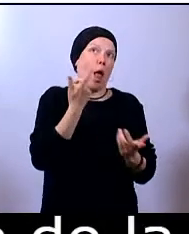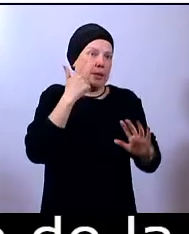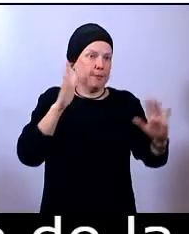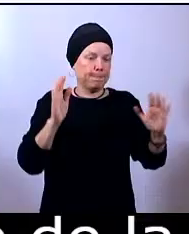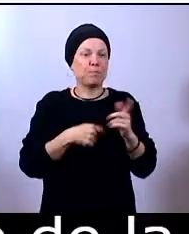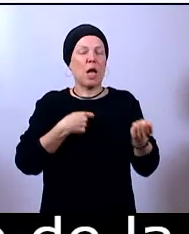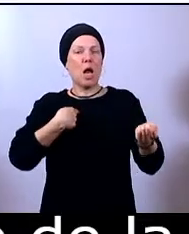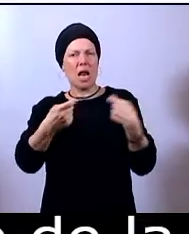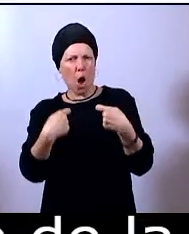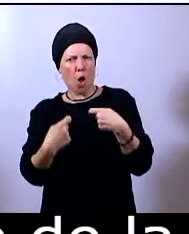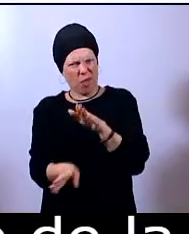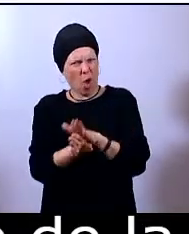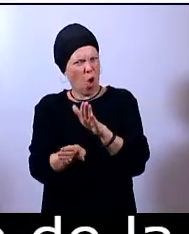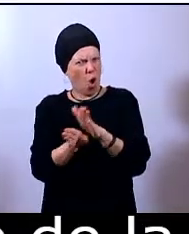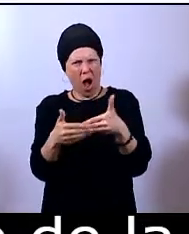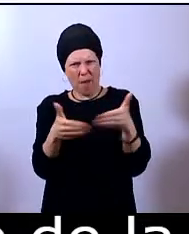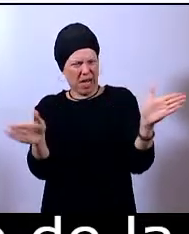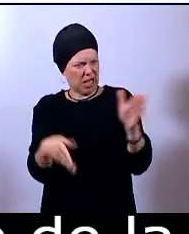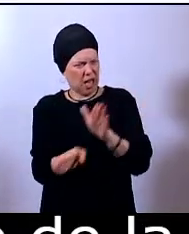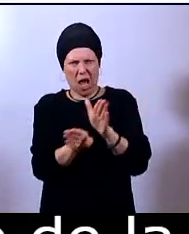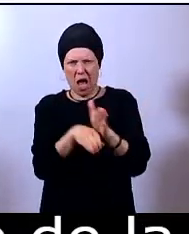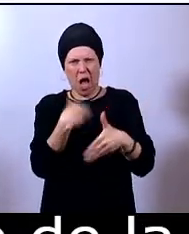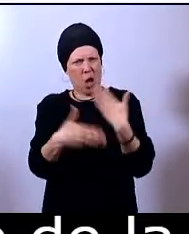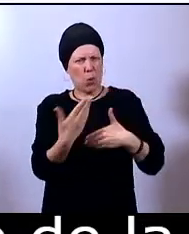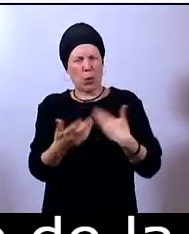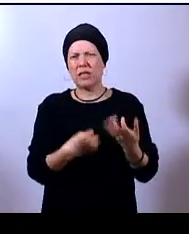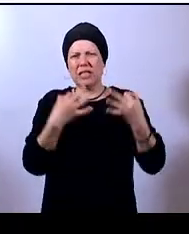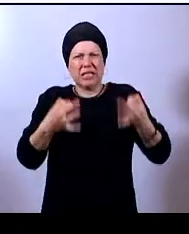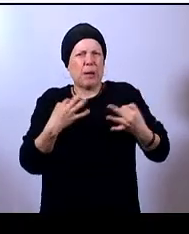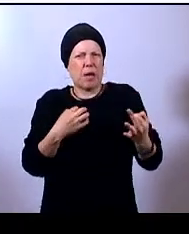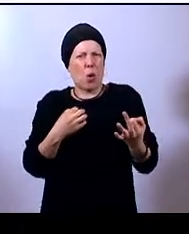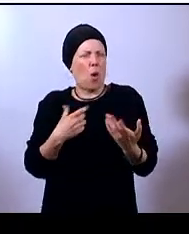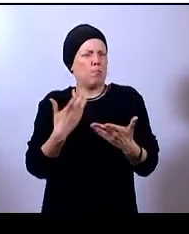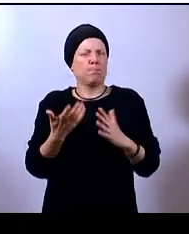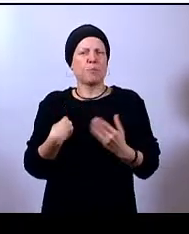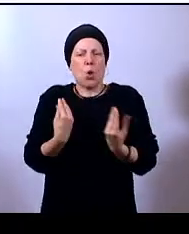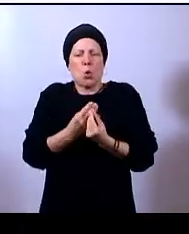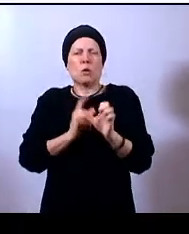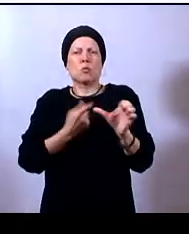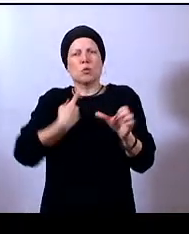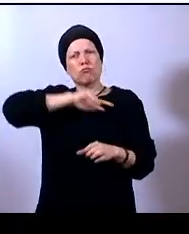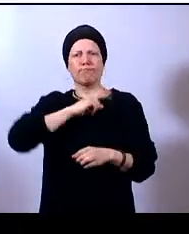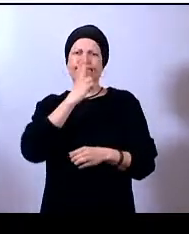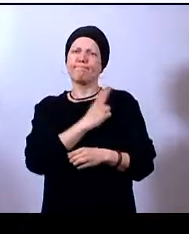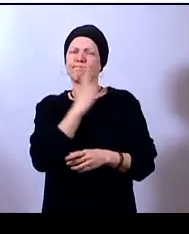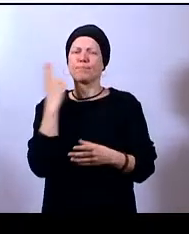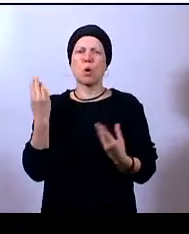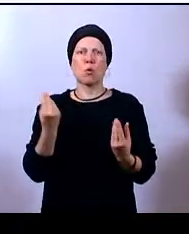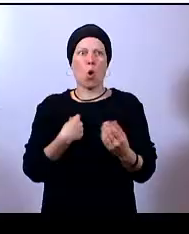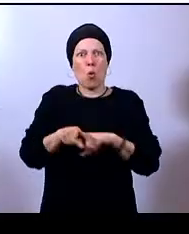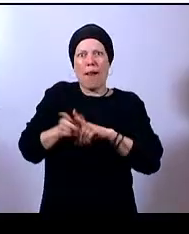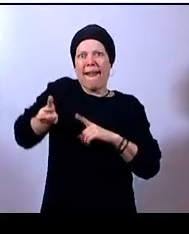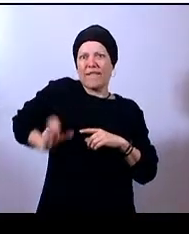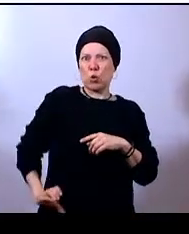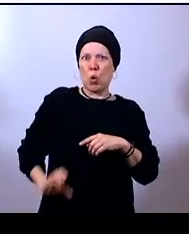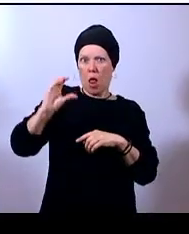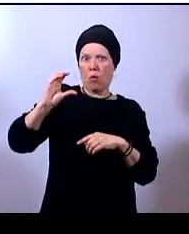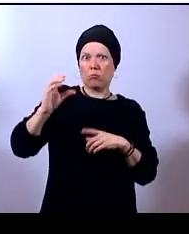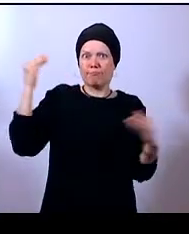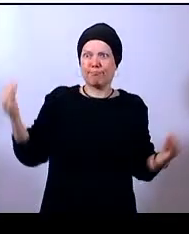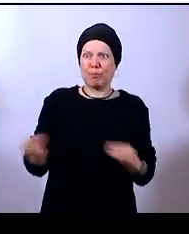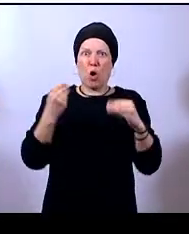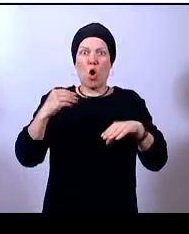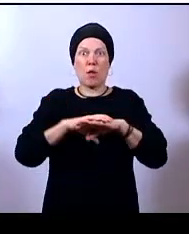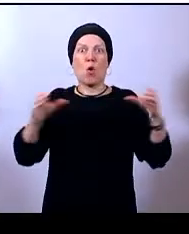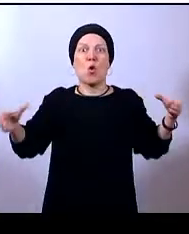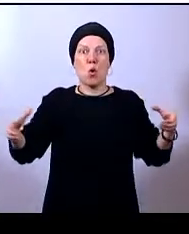la negociación sigue abierta y ha seguido siempre abierta por parte de la Junta. Mantenemos el compromiso con la mejora salarial de los docentes y,